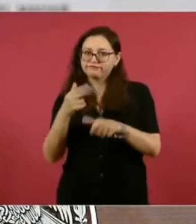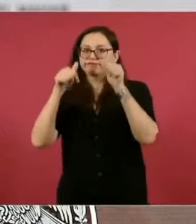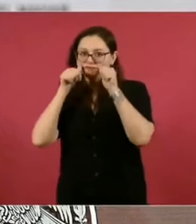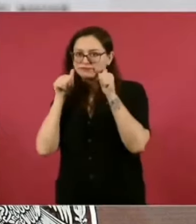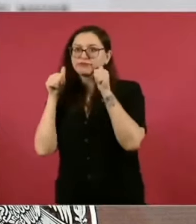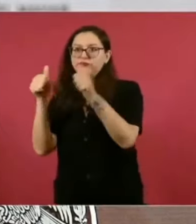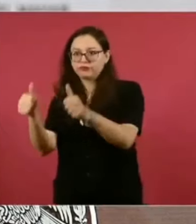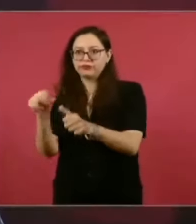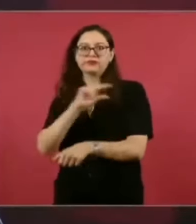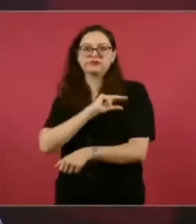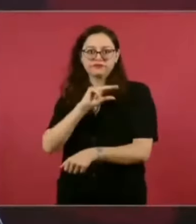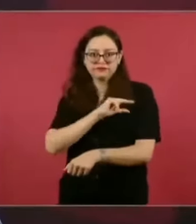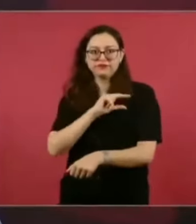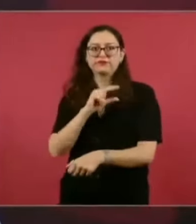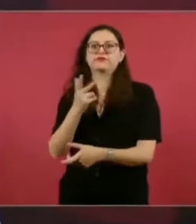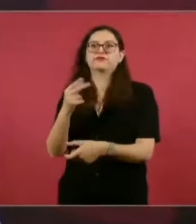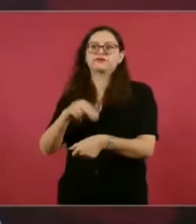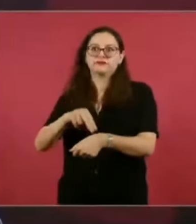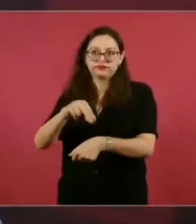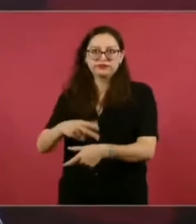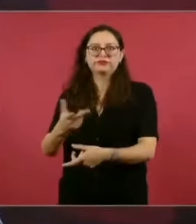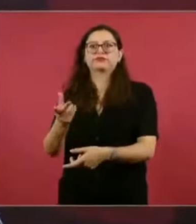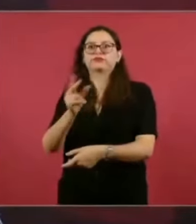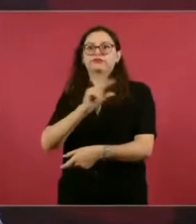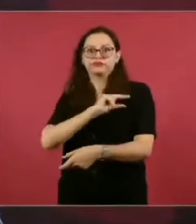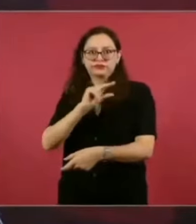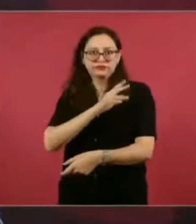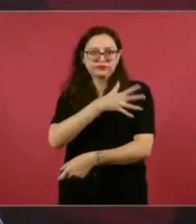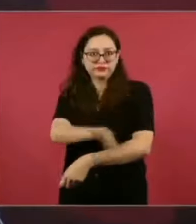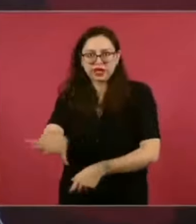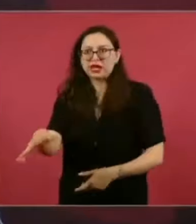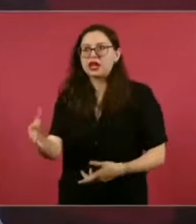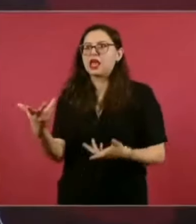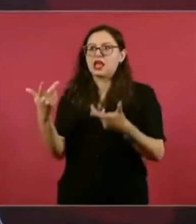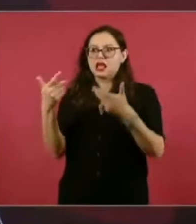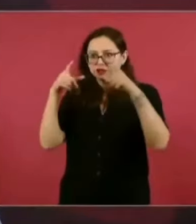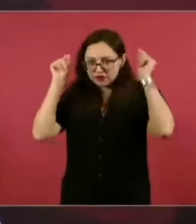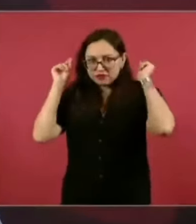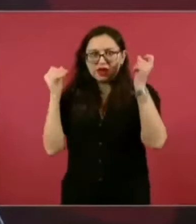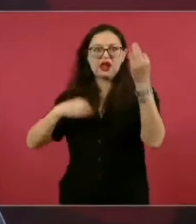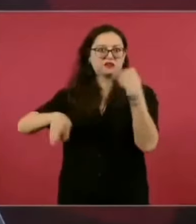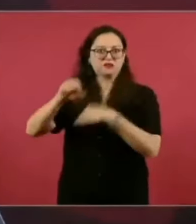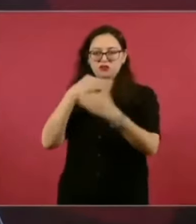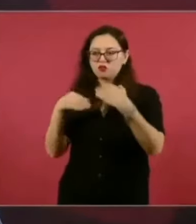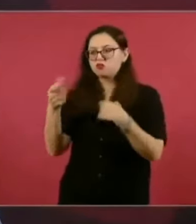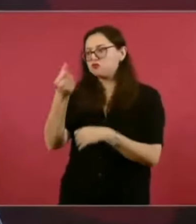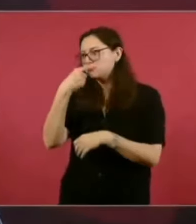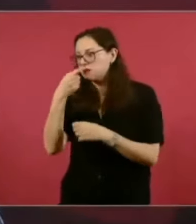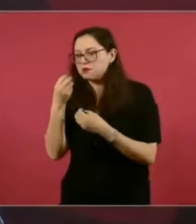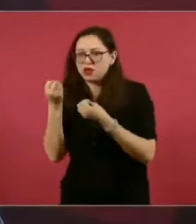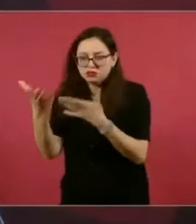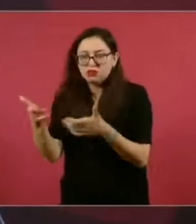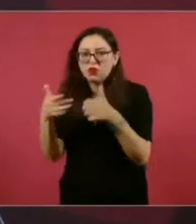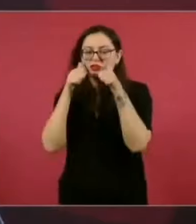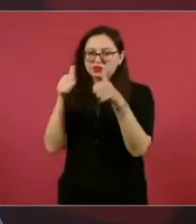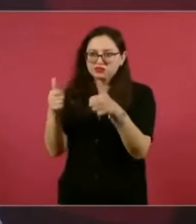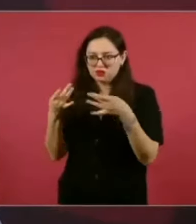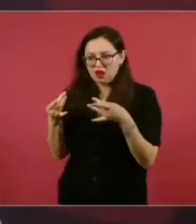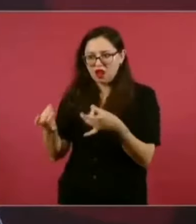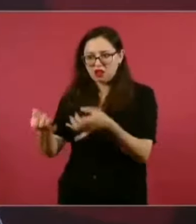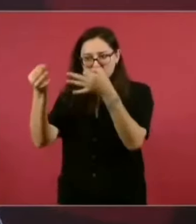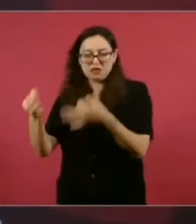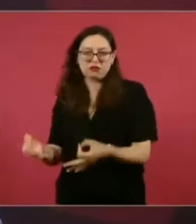con medicamentos y además, sin olvidar, la calidad de la atención. Esto es, desde luego, mediante